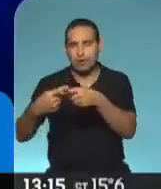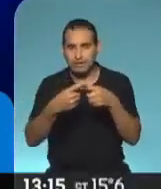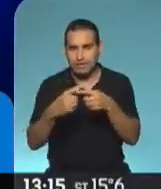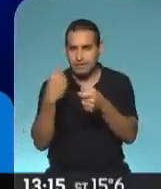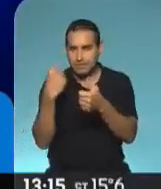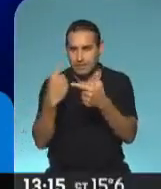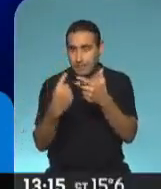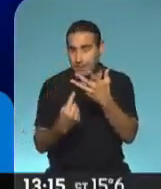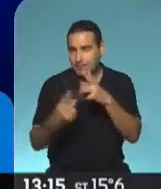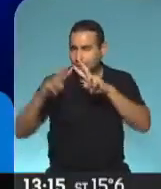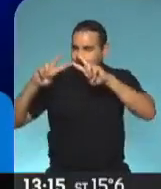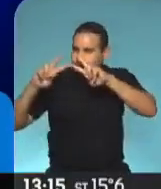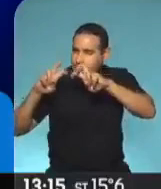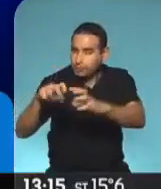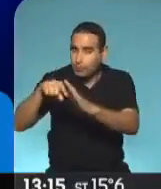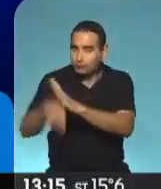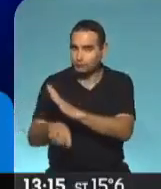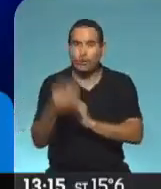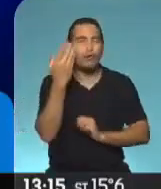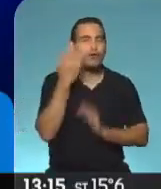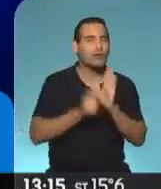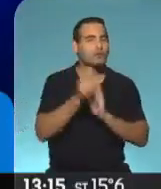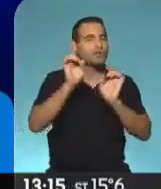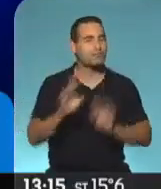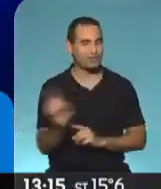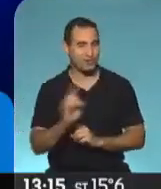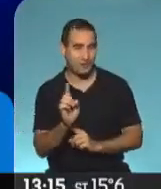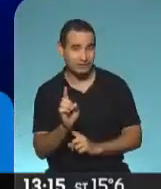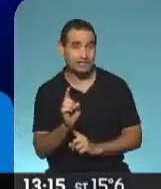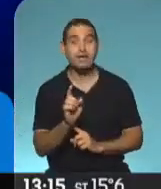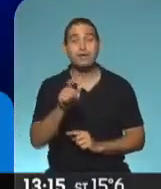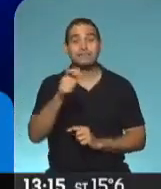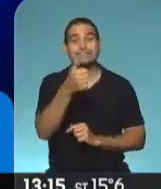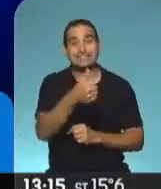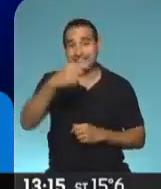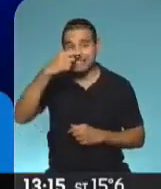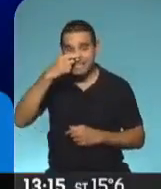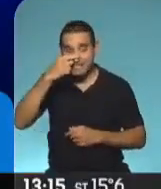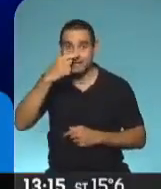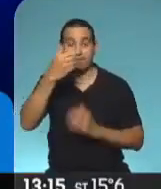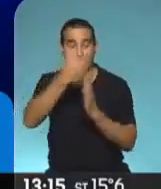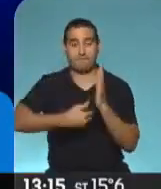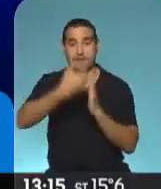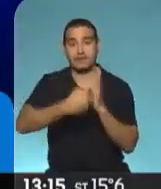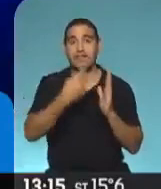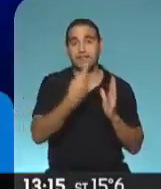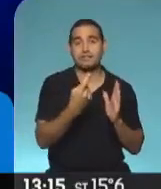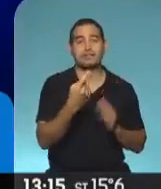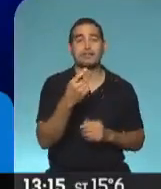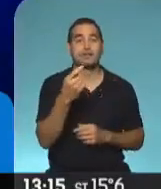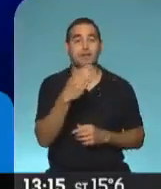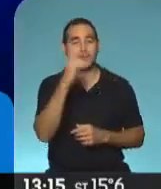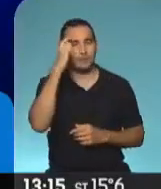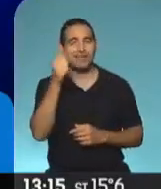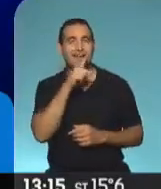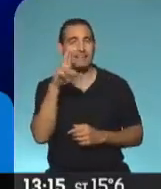una investigación que fue más allá de las redes sociales. En caso de empresarios había 67 fichas y decían cosas, por ejemplo, Beatriz Busaniche, una de las